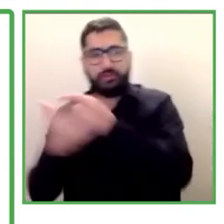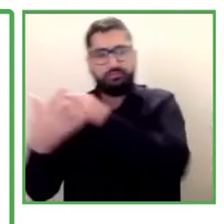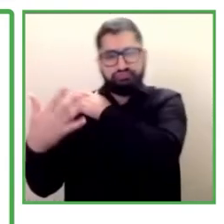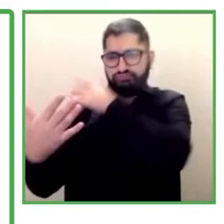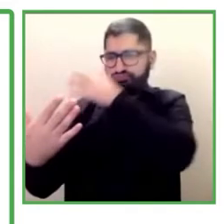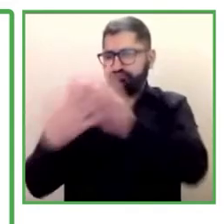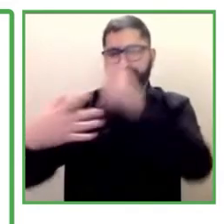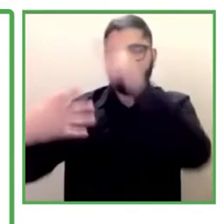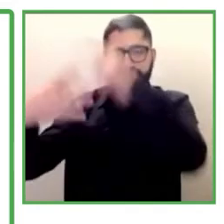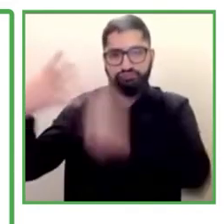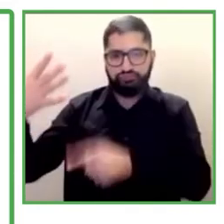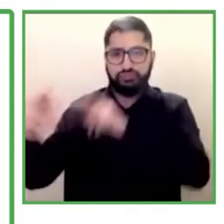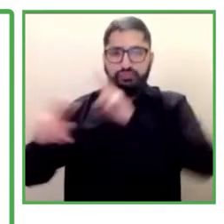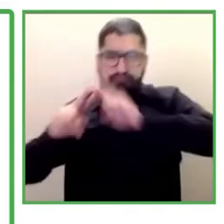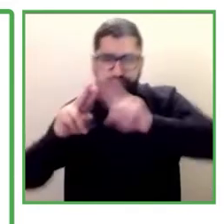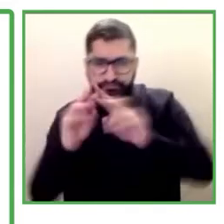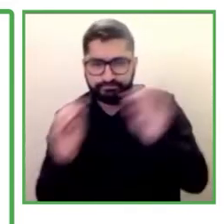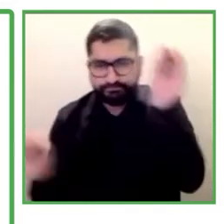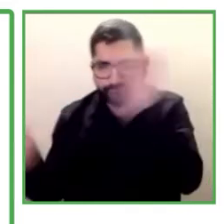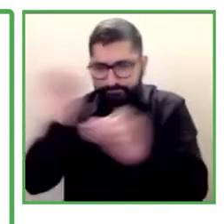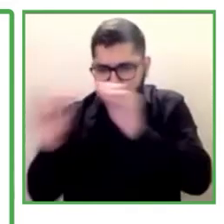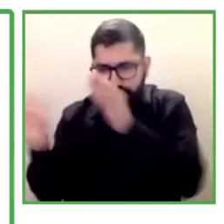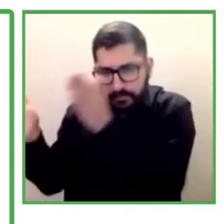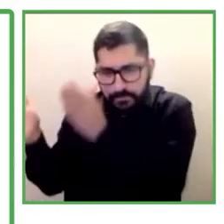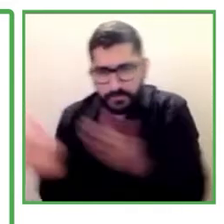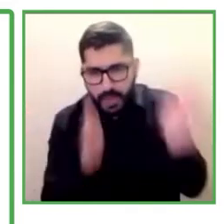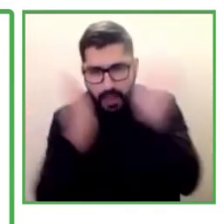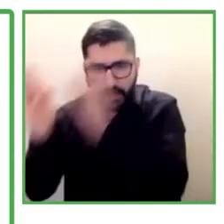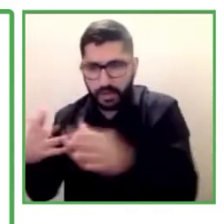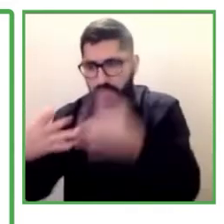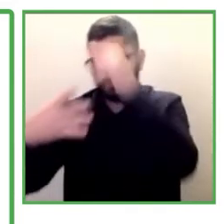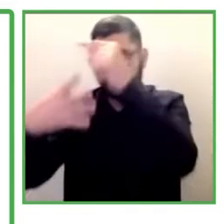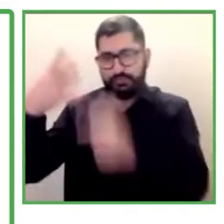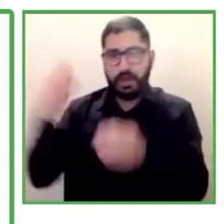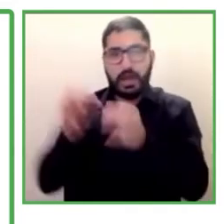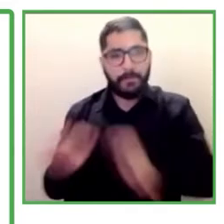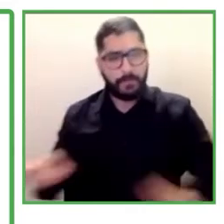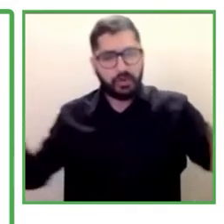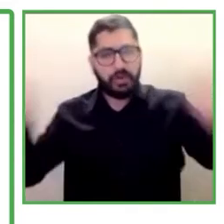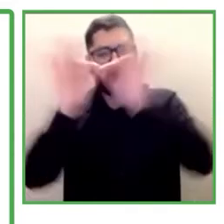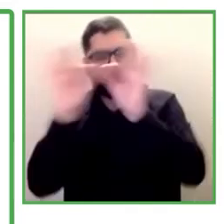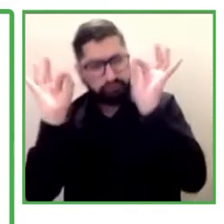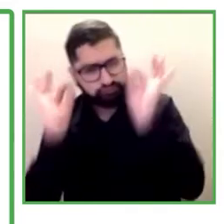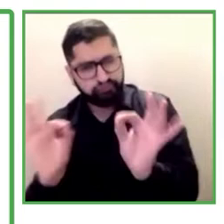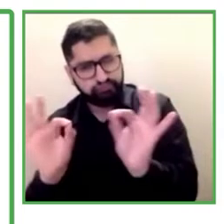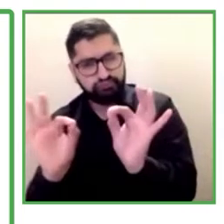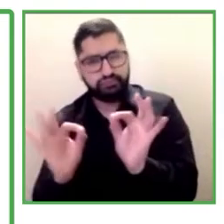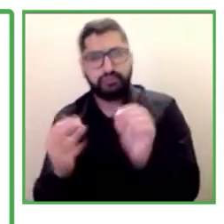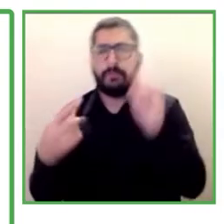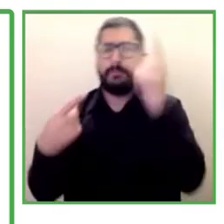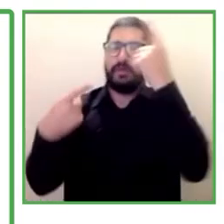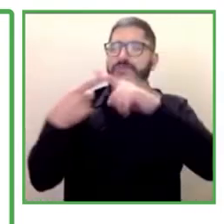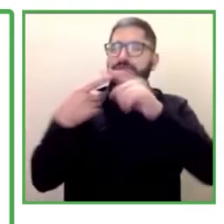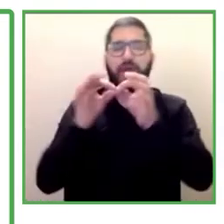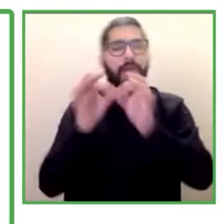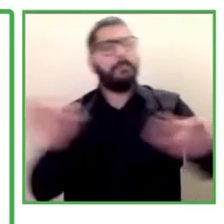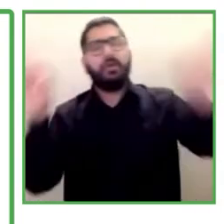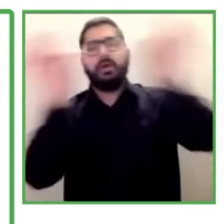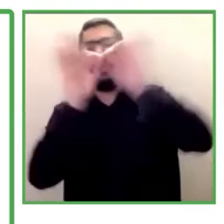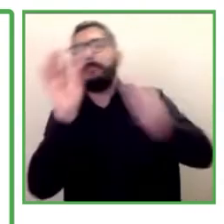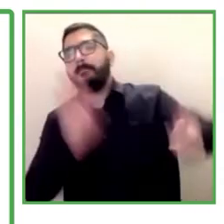fueron confirmar, y yo diría que lo más relevante también fue a través de los propios actores confirmar la